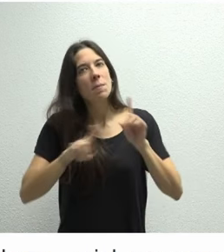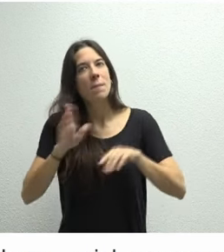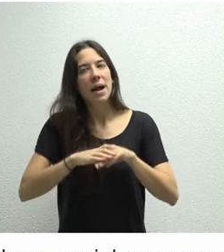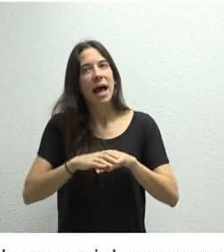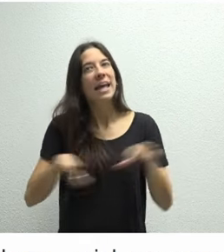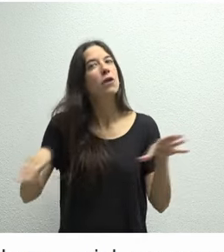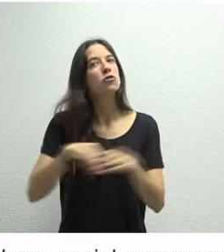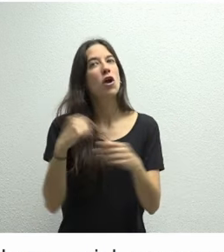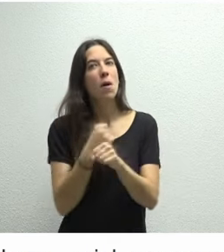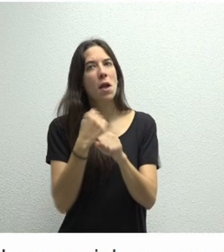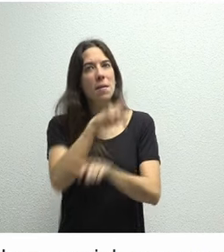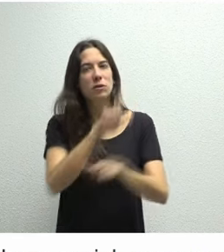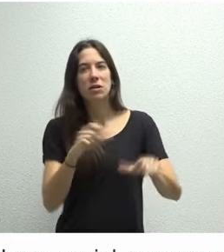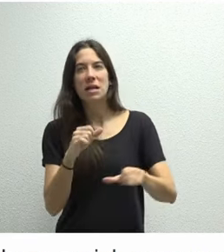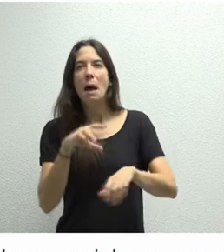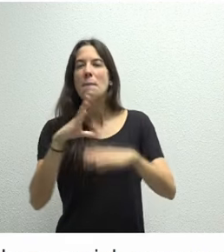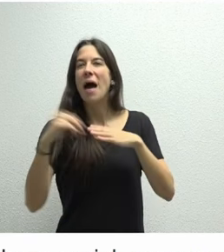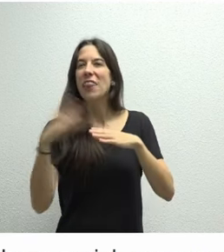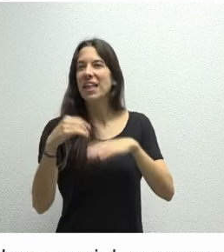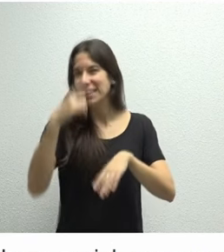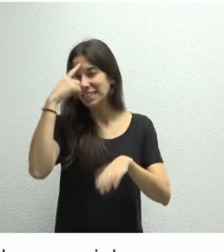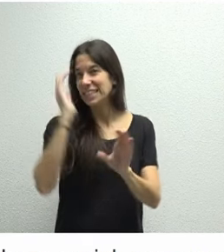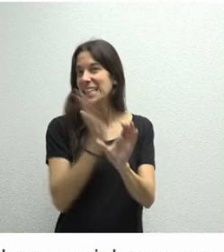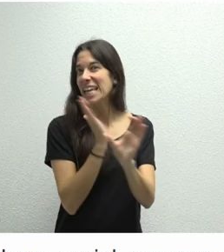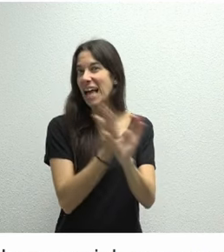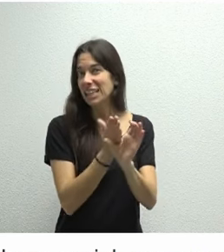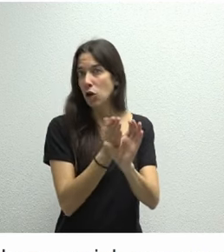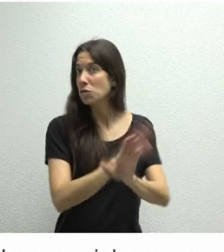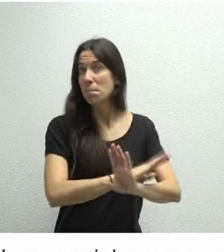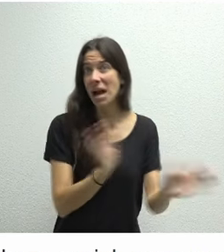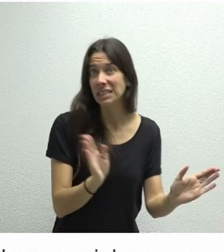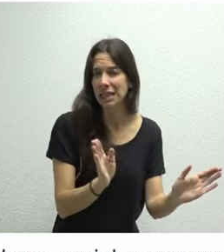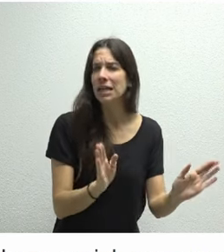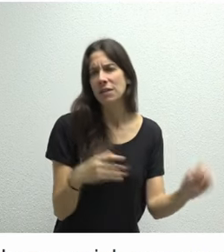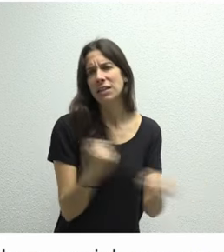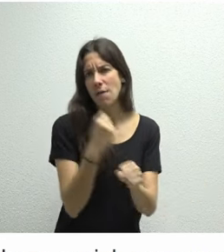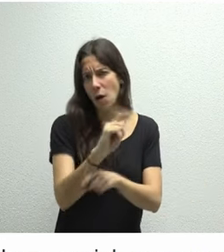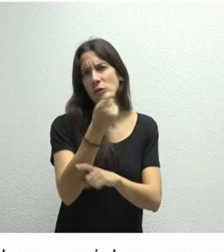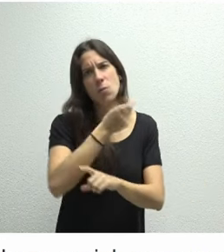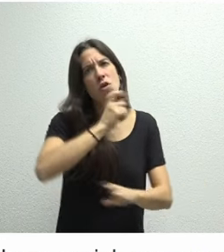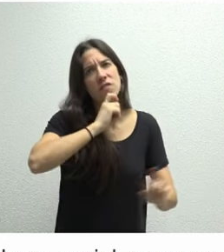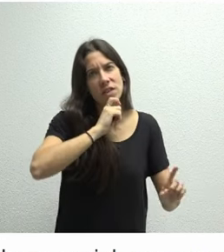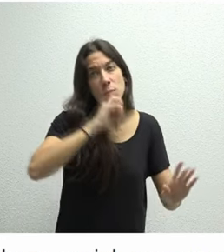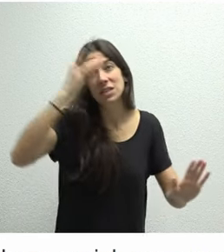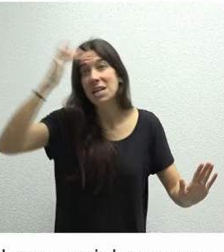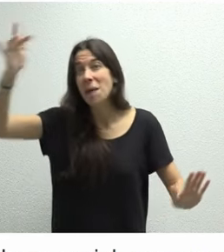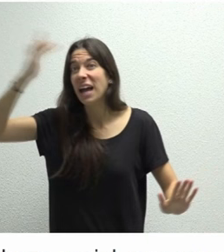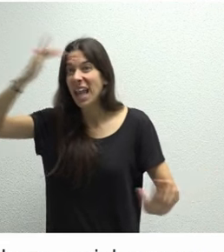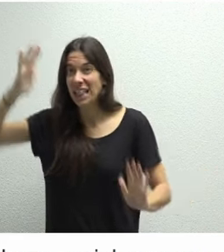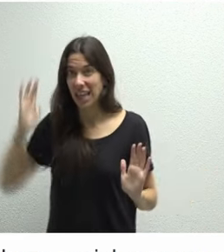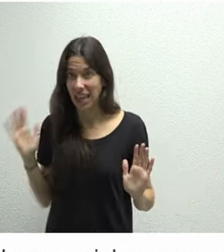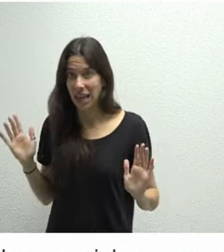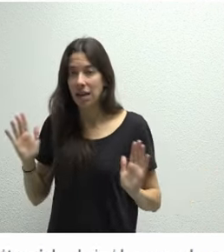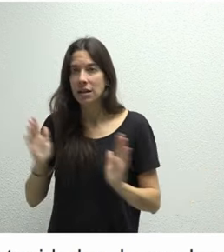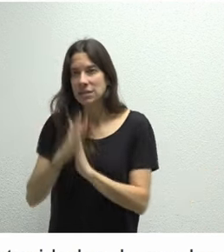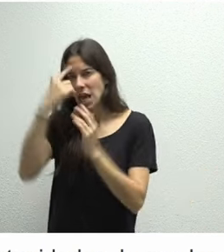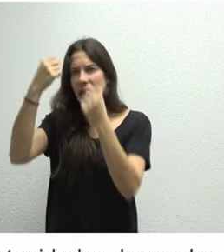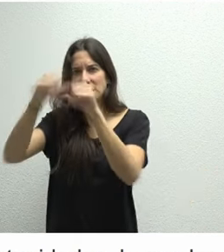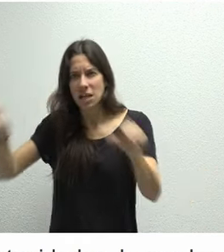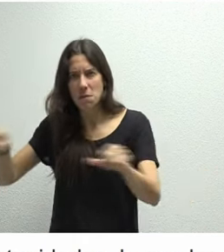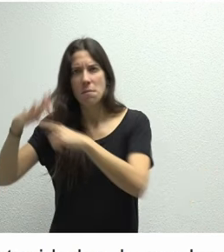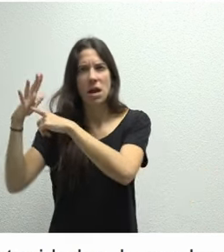pacientes psiquiátricos solo imaginaros lo que supone no en este sumatorio de estigmatiza y de